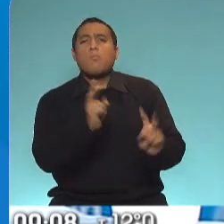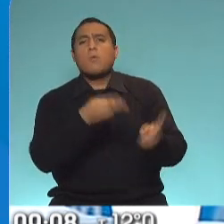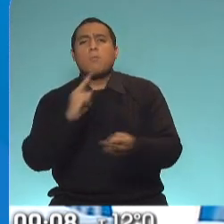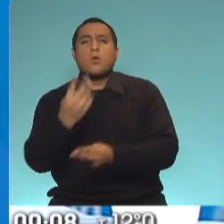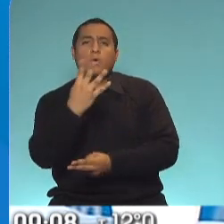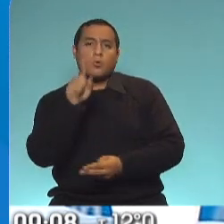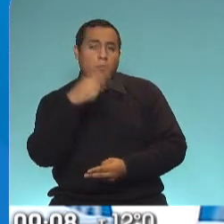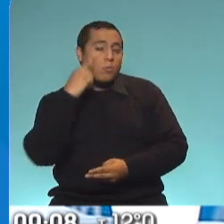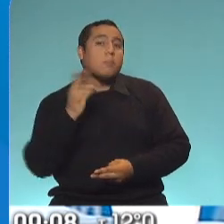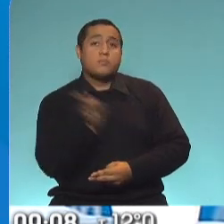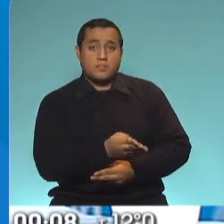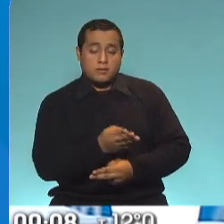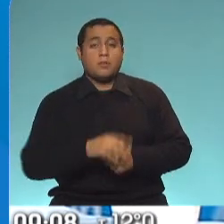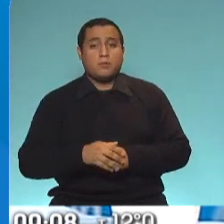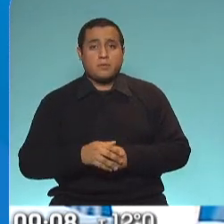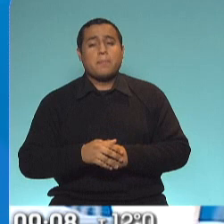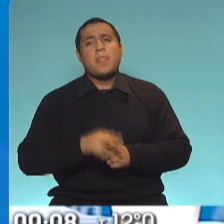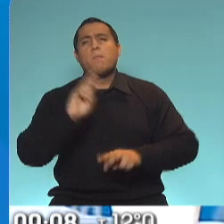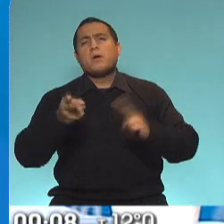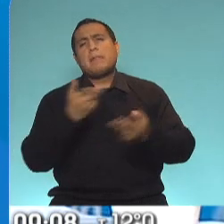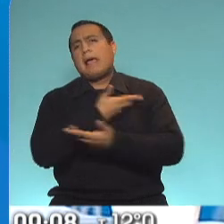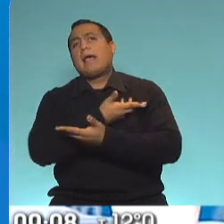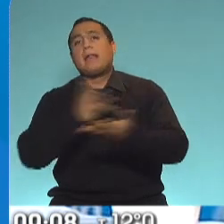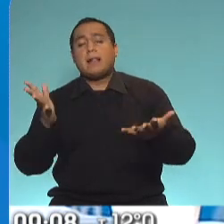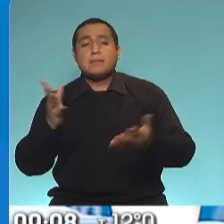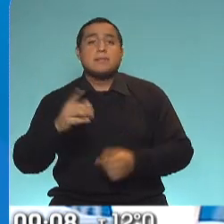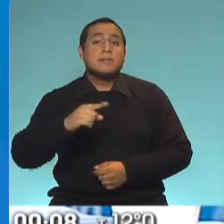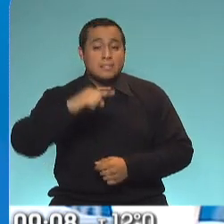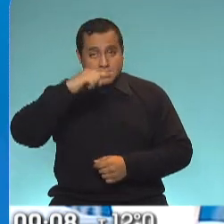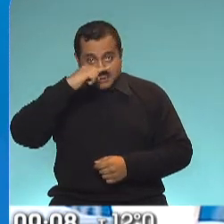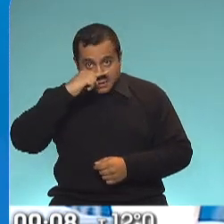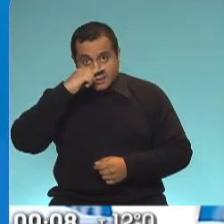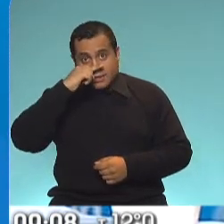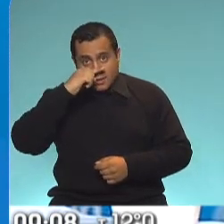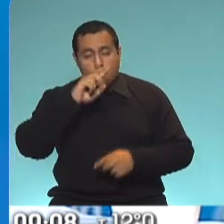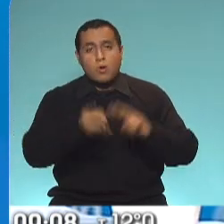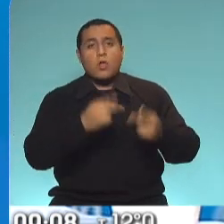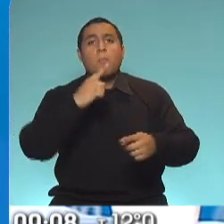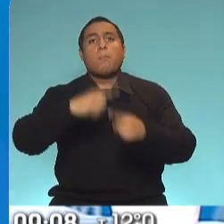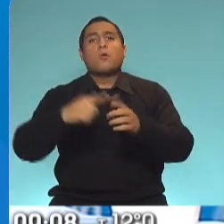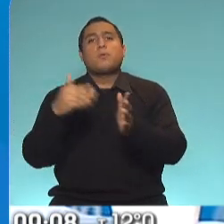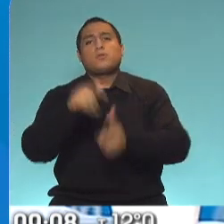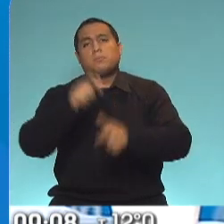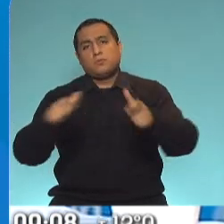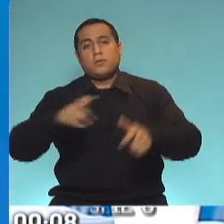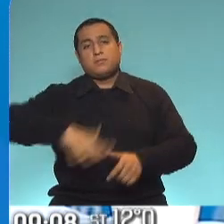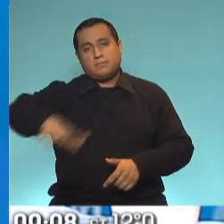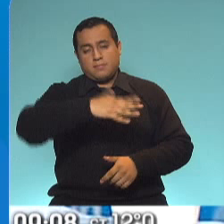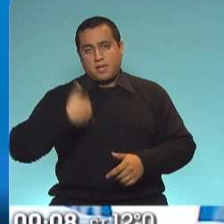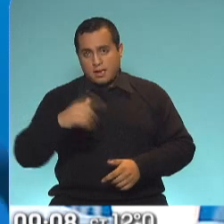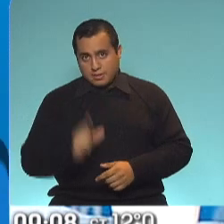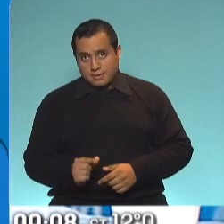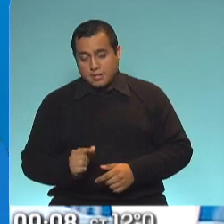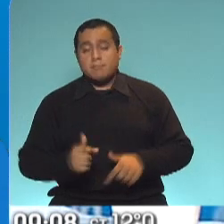4,9% y una tasa de mortalidad general de 7 fallecidos por cada millón de habitantes en la Argentina. En